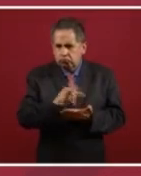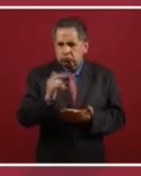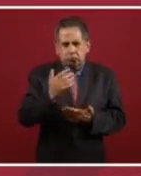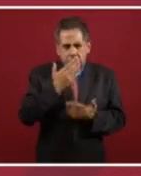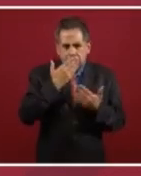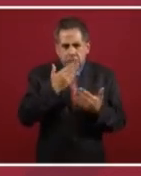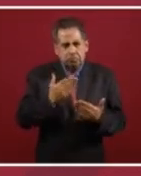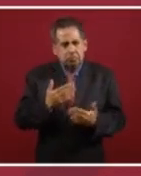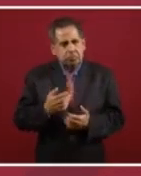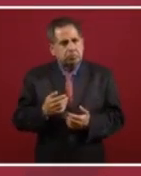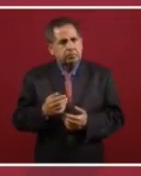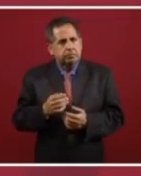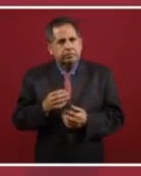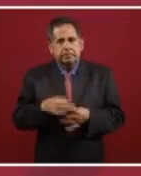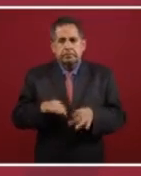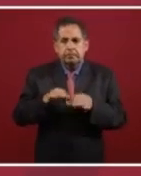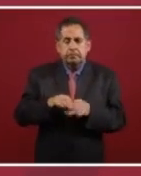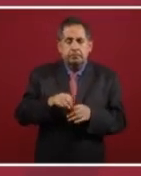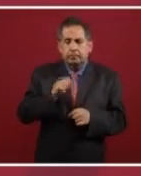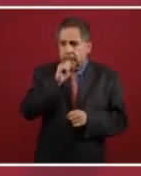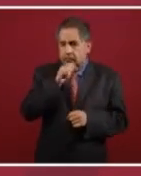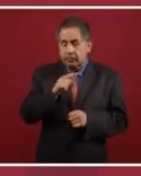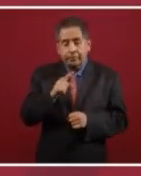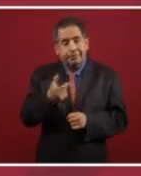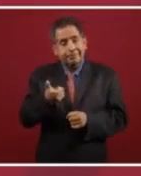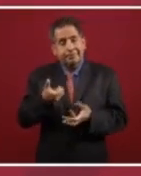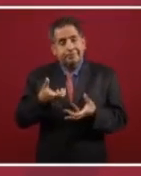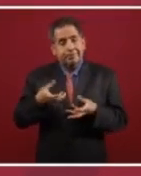funcionamiento. Vamos a ahorrar